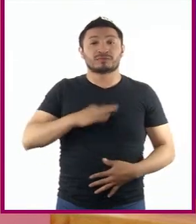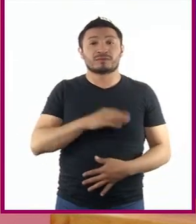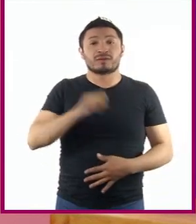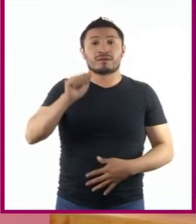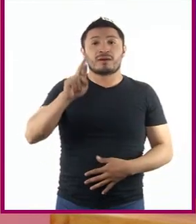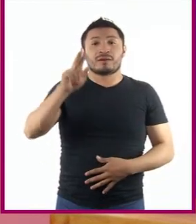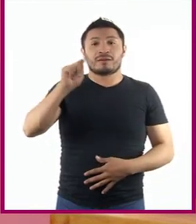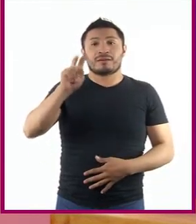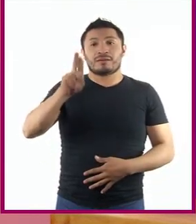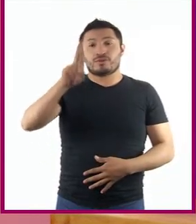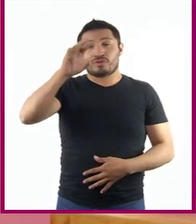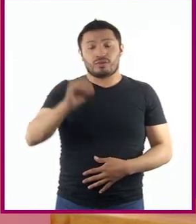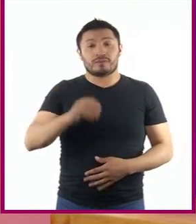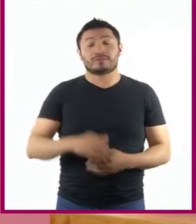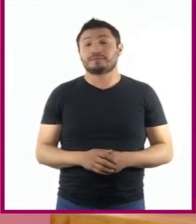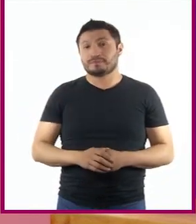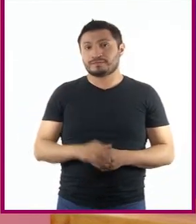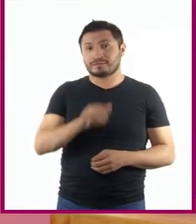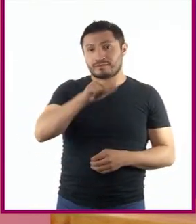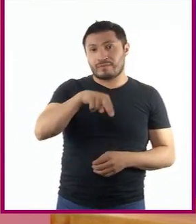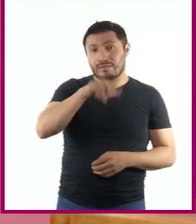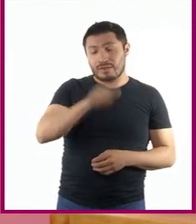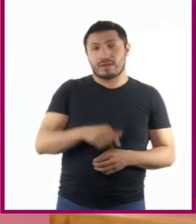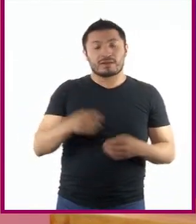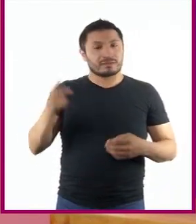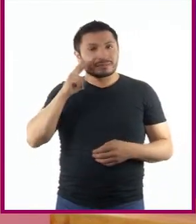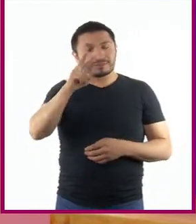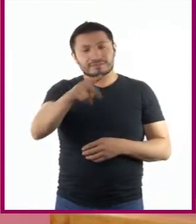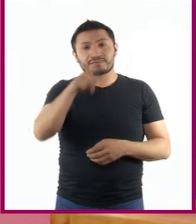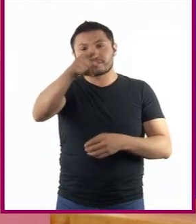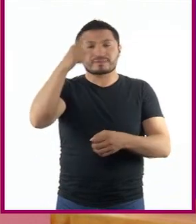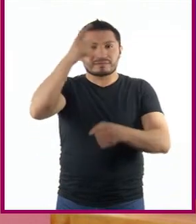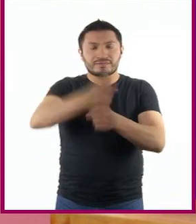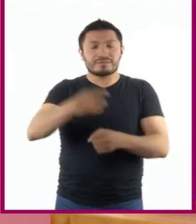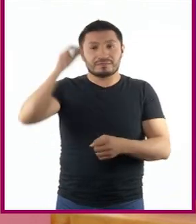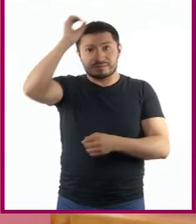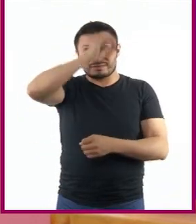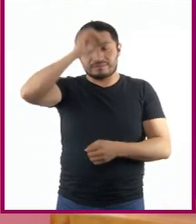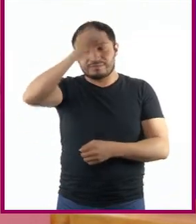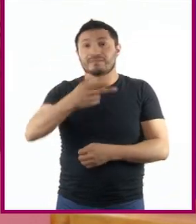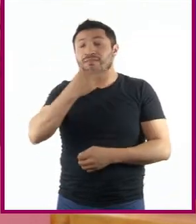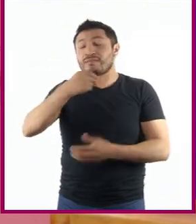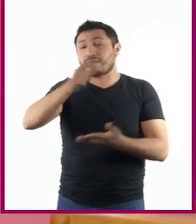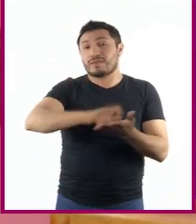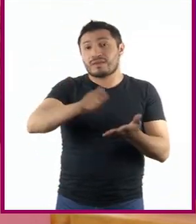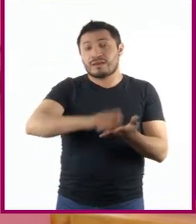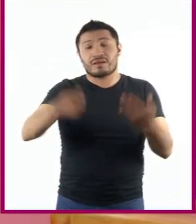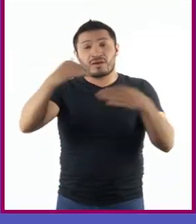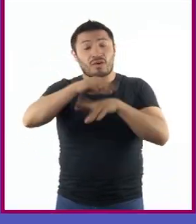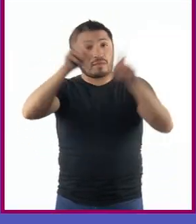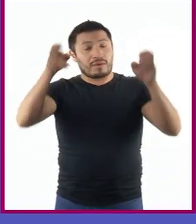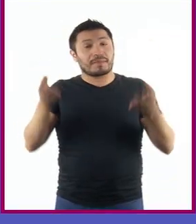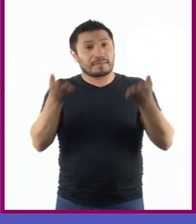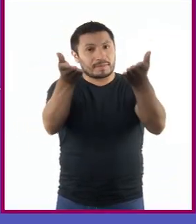Orea Tejeda y Ana María Sánchez Mora? Trate de identificar la postura del autor respecto a este tema.